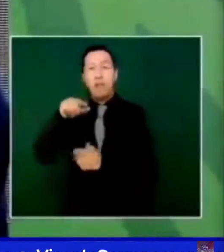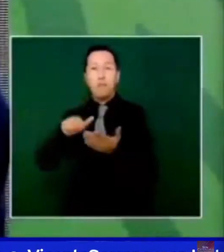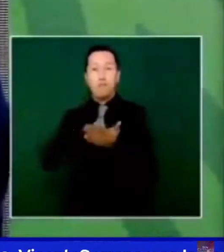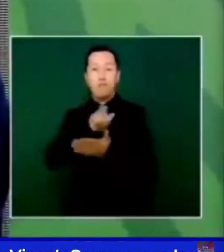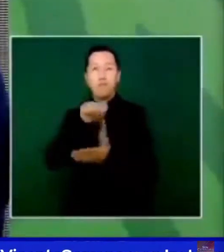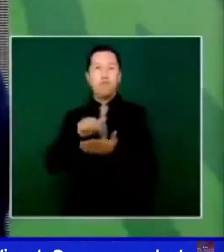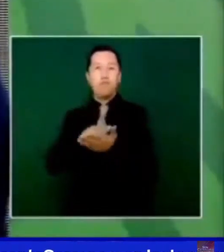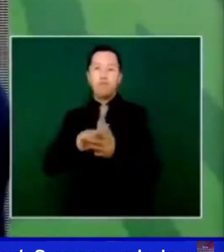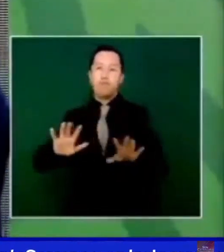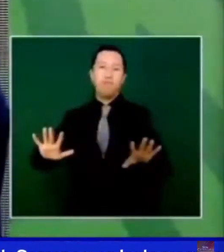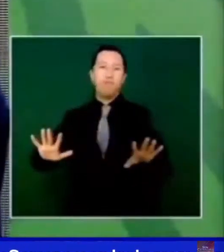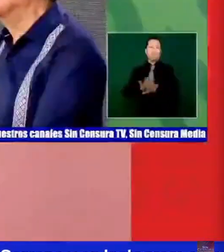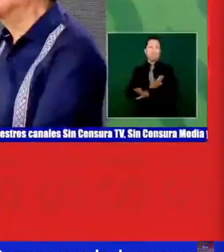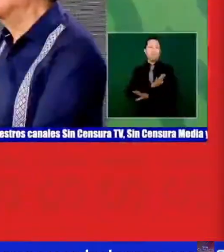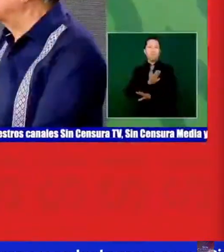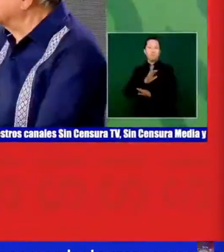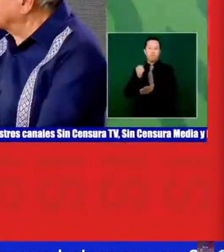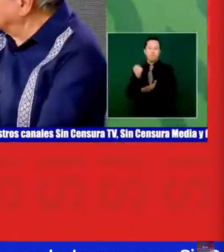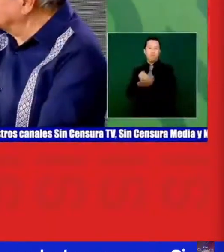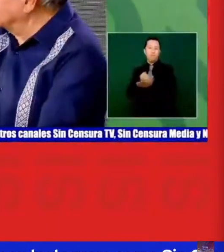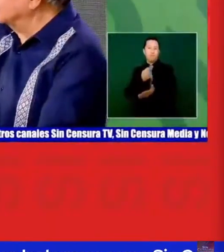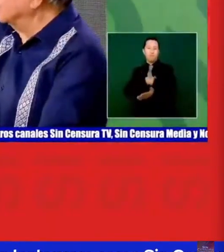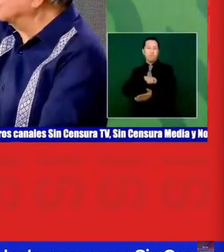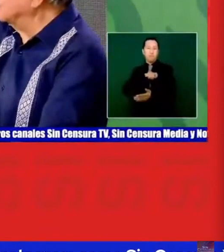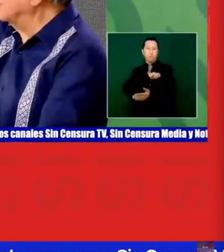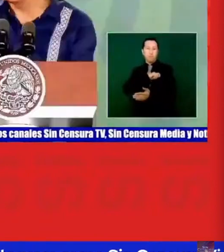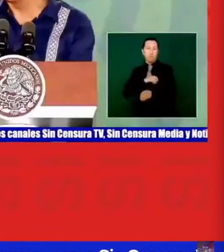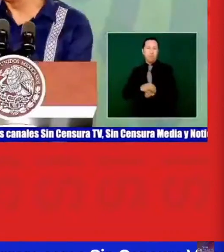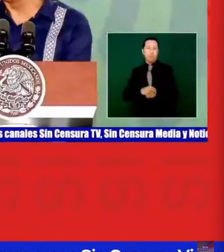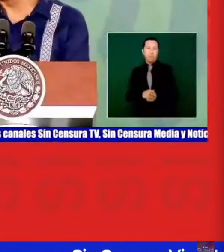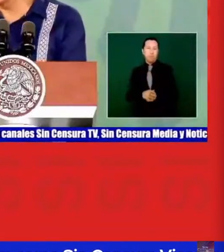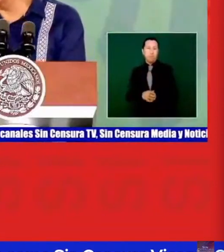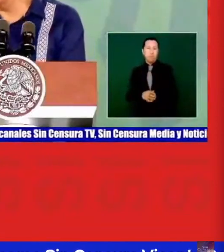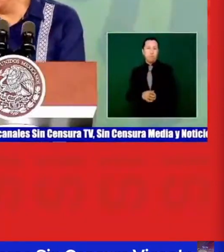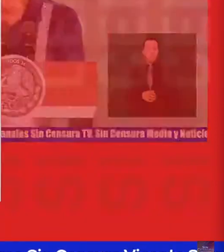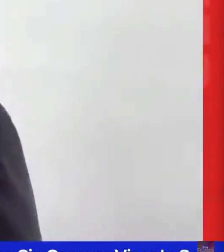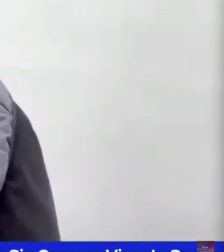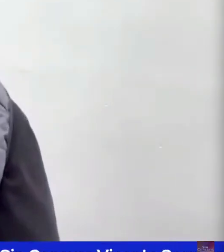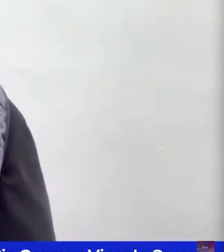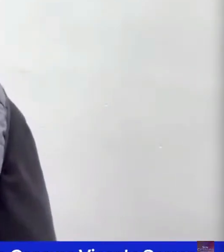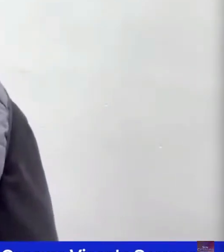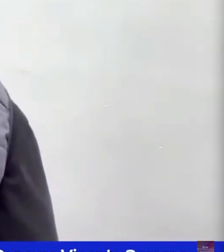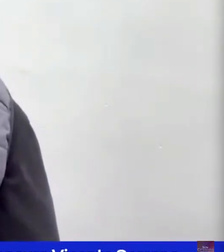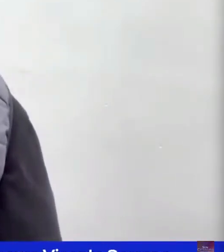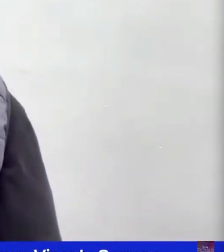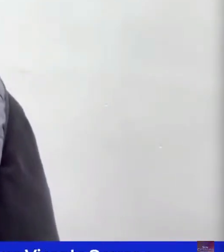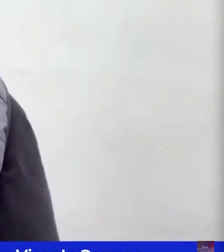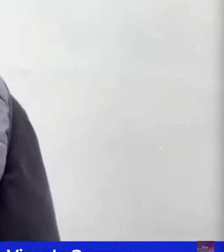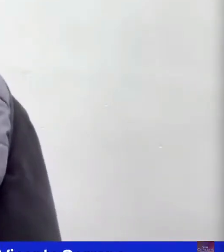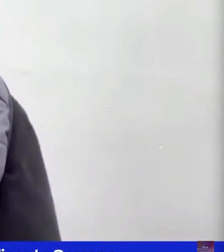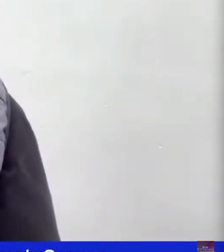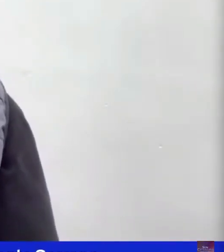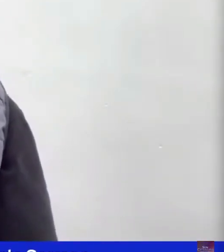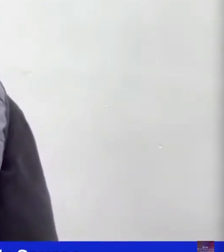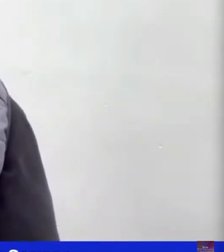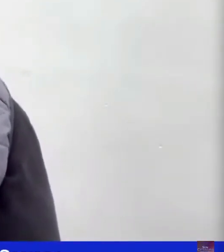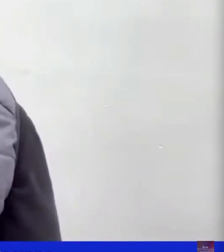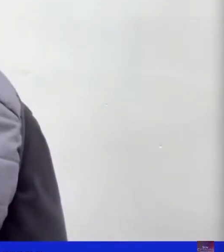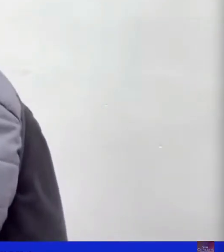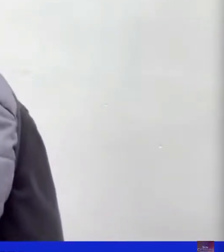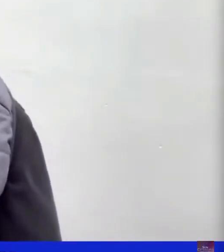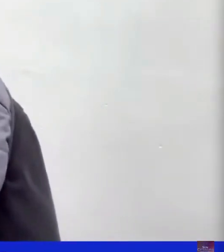Pero antes ¡bolas! de ¡Qué irse, fuerte! ¡Qué fuerte estando lo que dijo el presidente Andrés Manuel López Obrador en la mañanera!